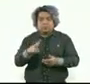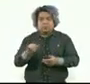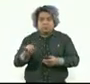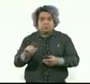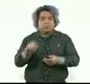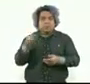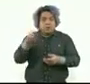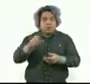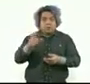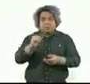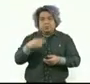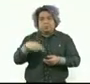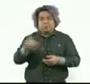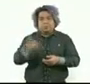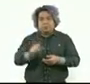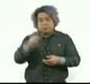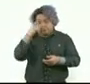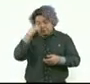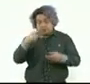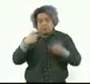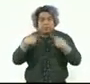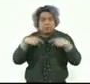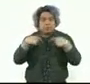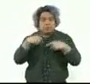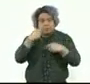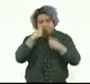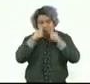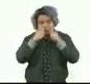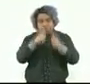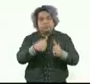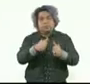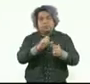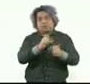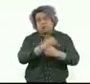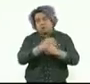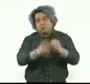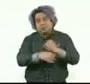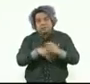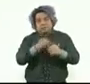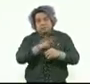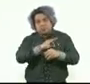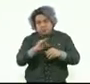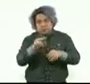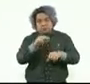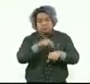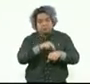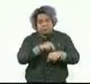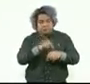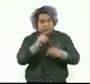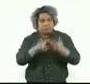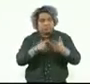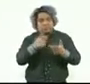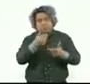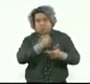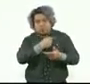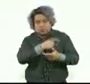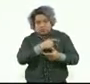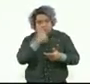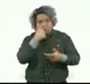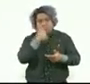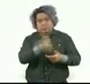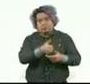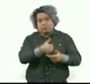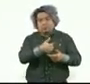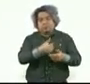Ciudad de México para la atención de primero y segundo nivel de atención de salud en la Ciudad de México. Pero